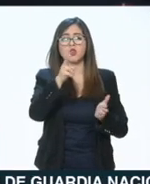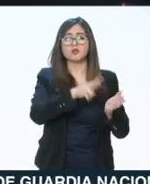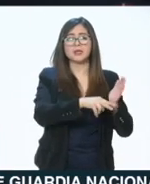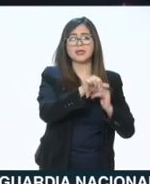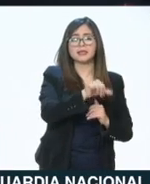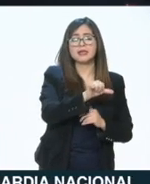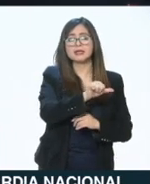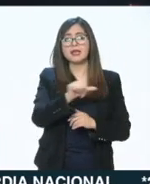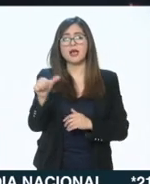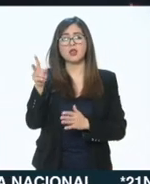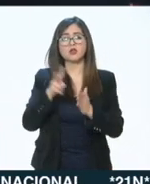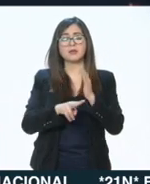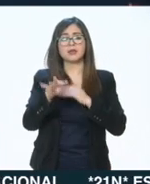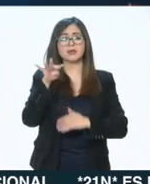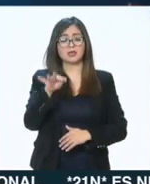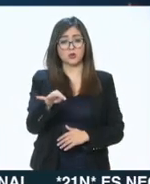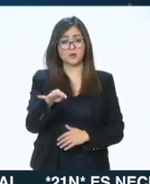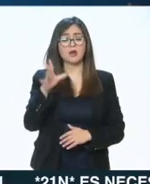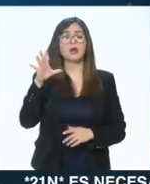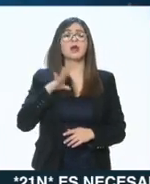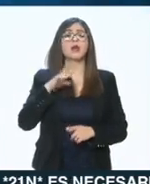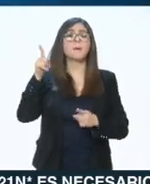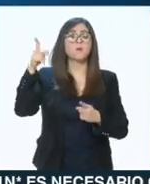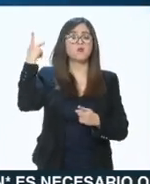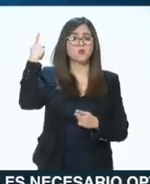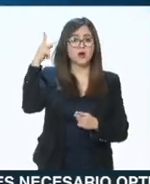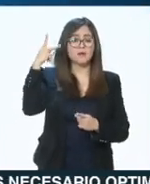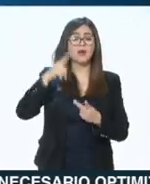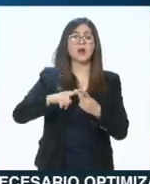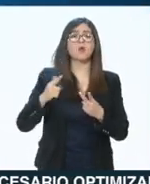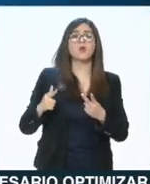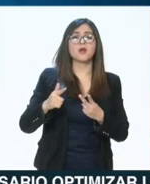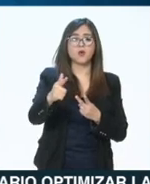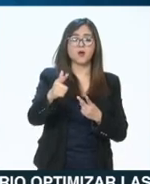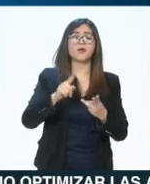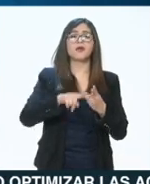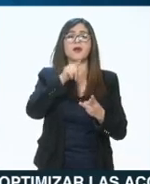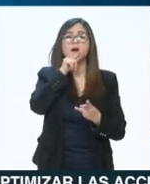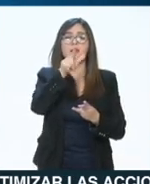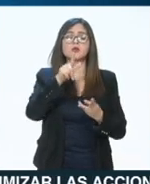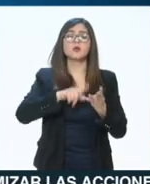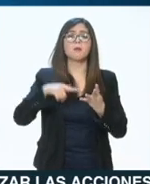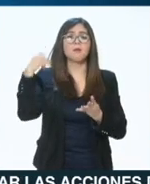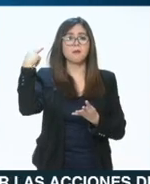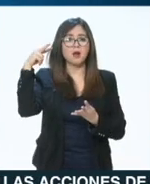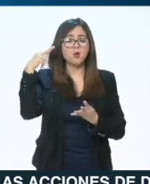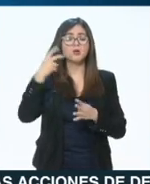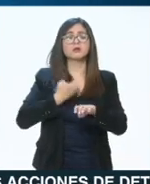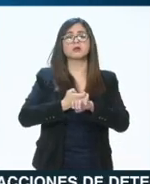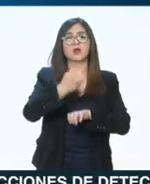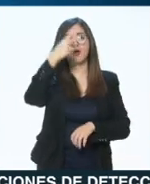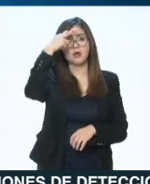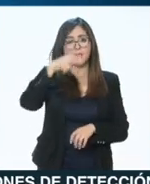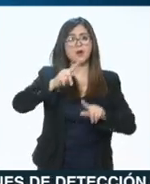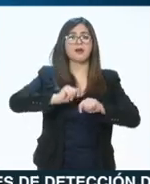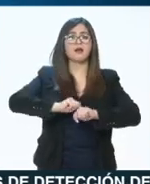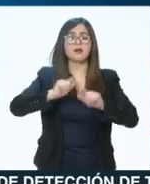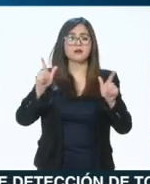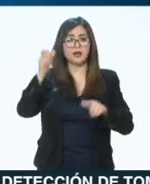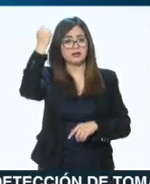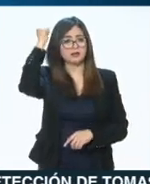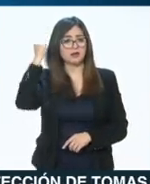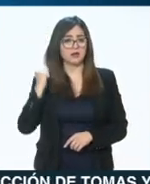2016 a 2019. Se trata de Puebla, Guanajuato, Jalisco, Veracruz, Estado de México, Tlaxcala y